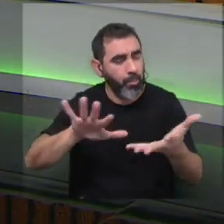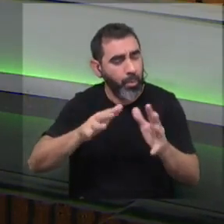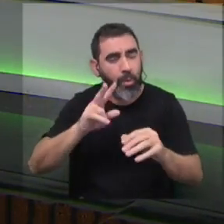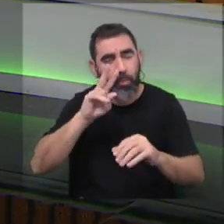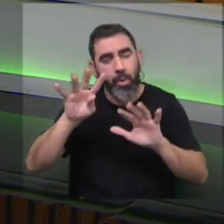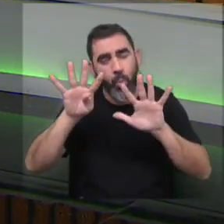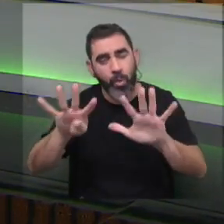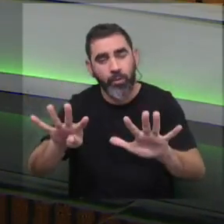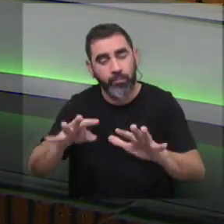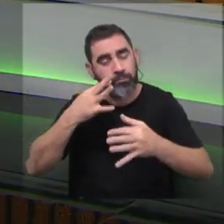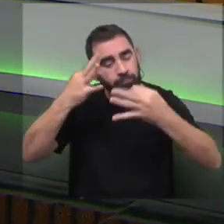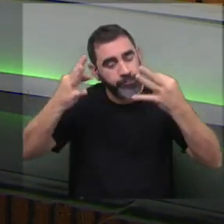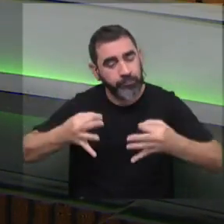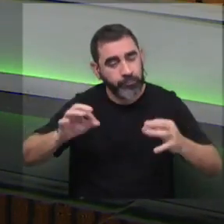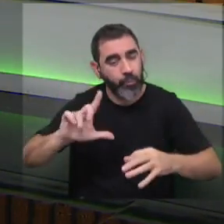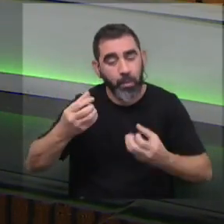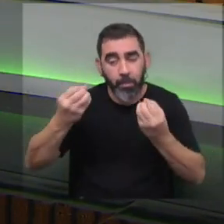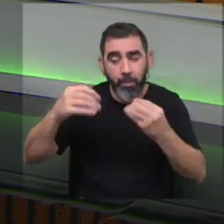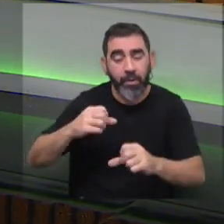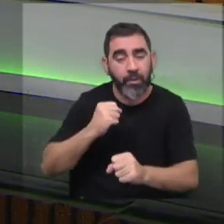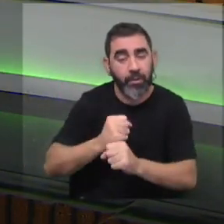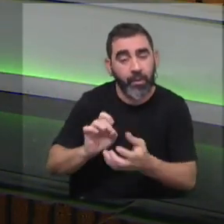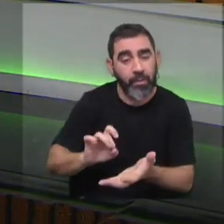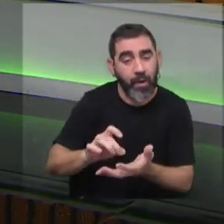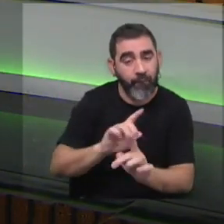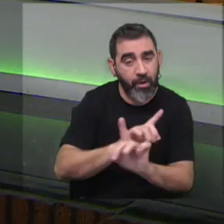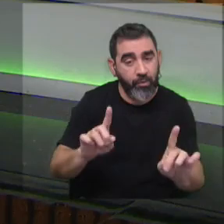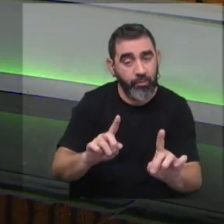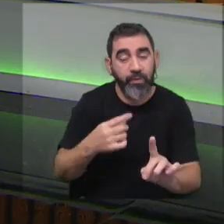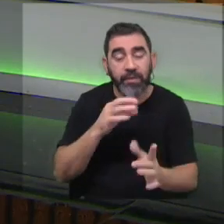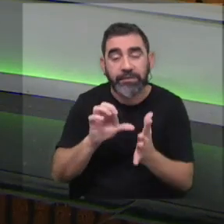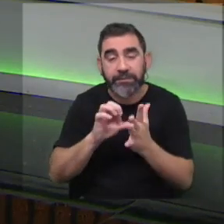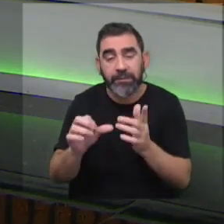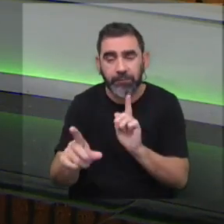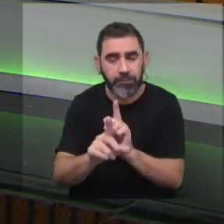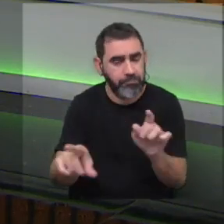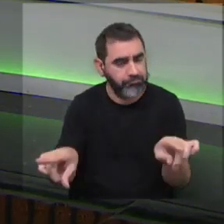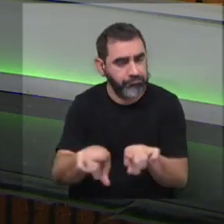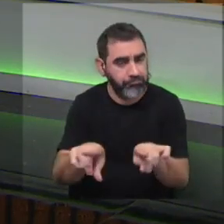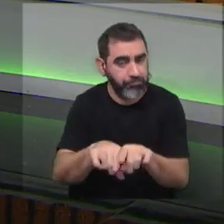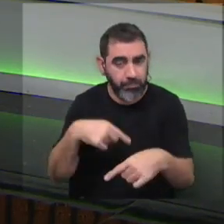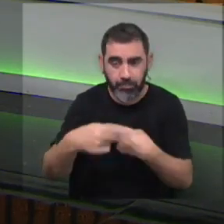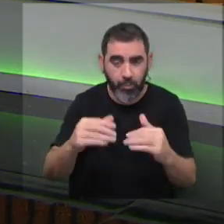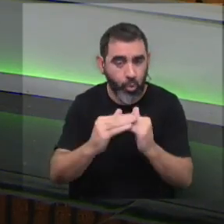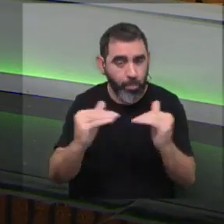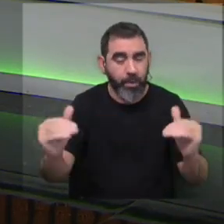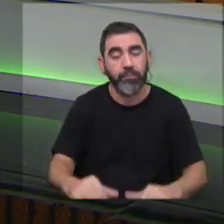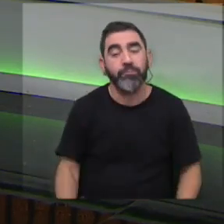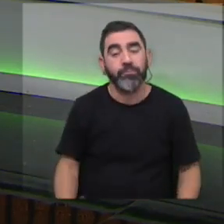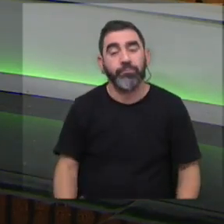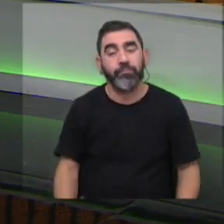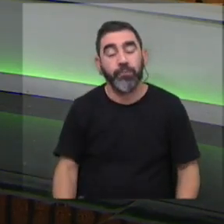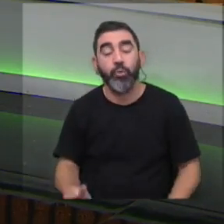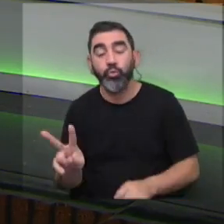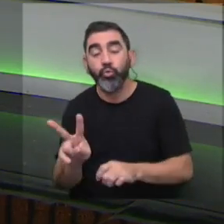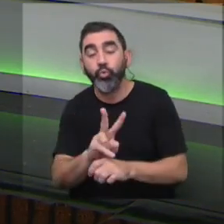2009 garantizó que no habrá pérdida de puestos de trabajo y aseguró que los servicios Se siguen brindando normalmente con supervisión